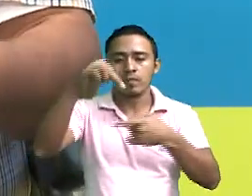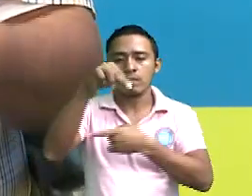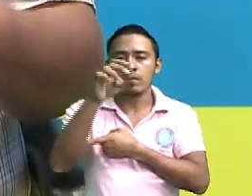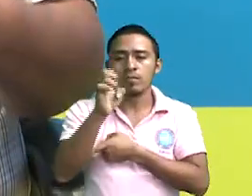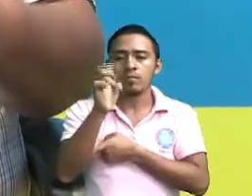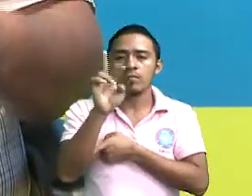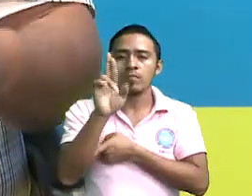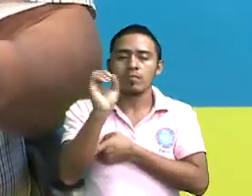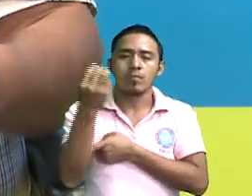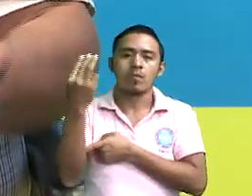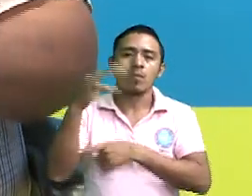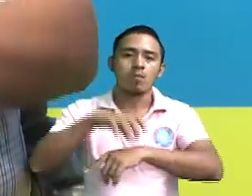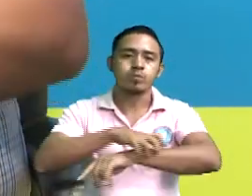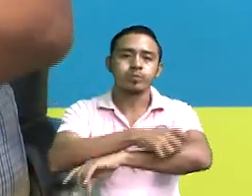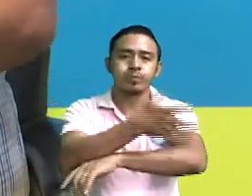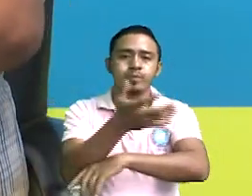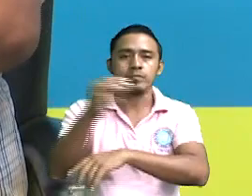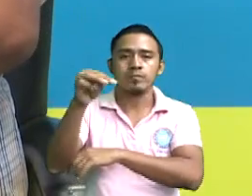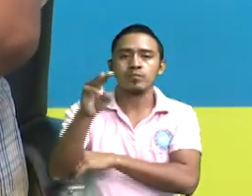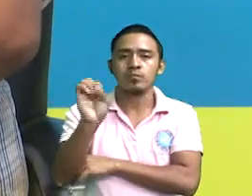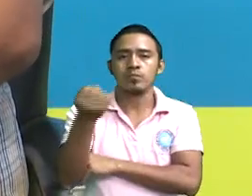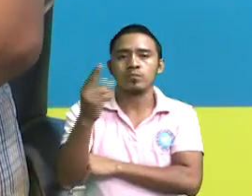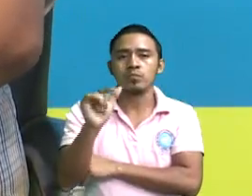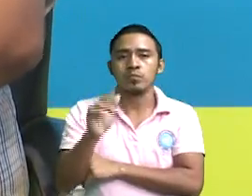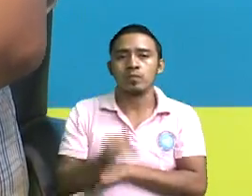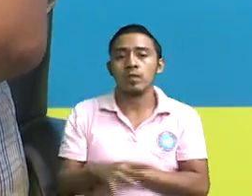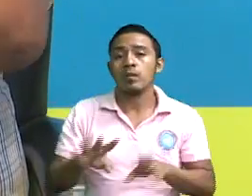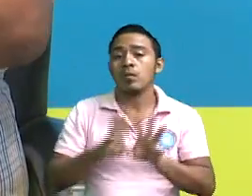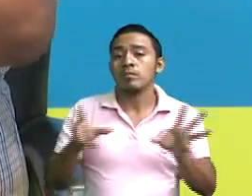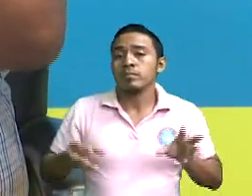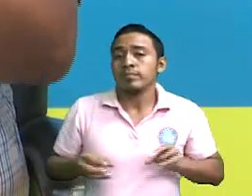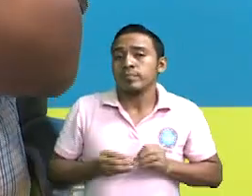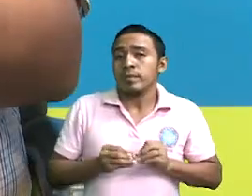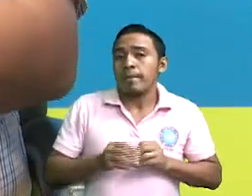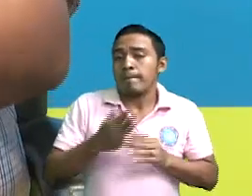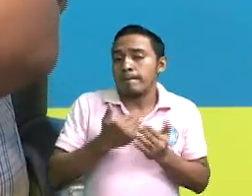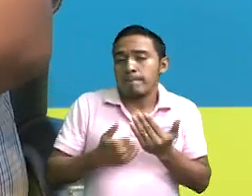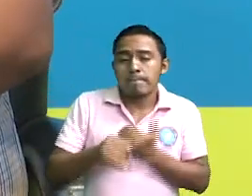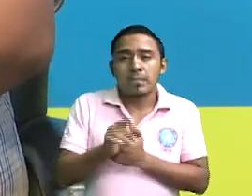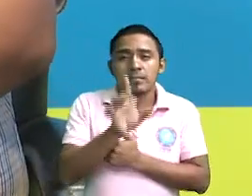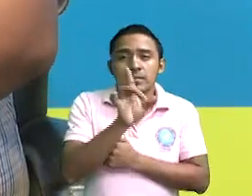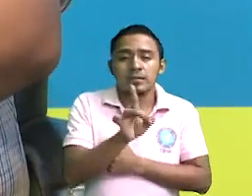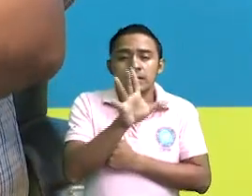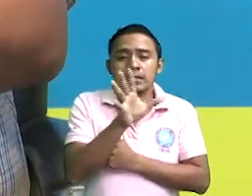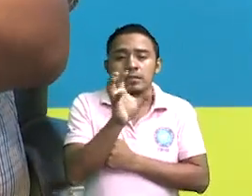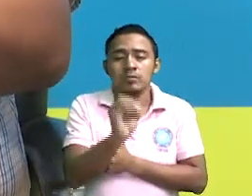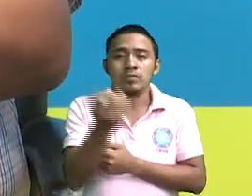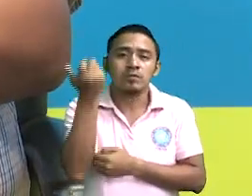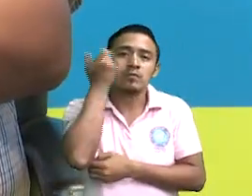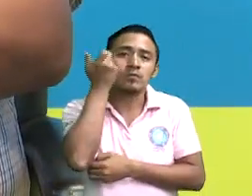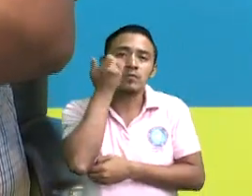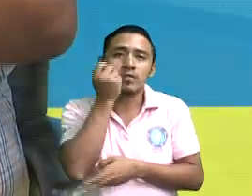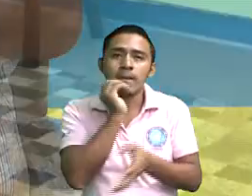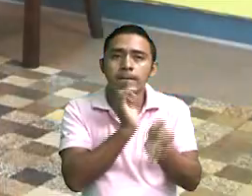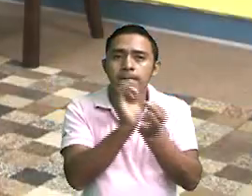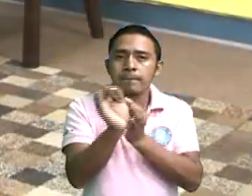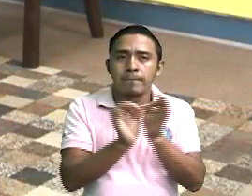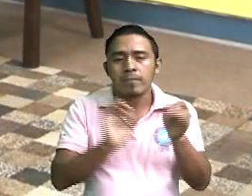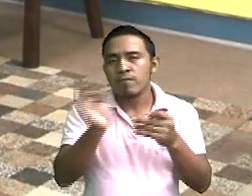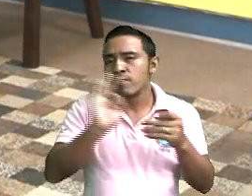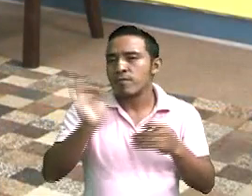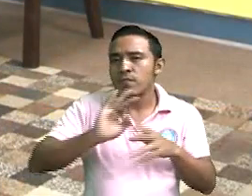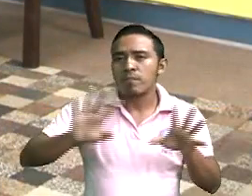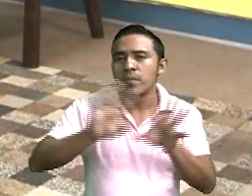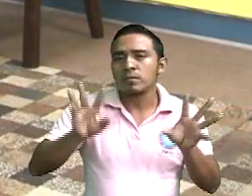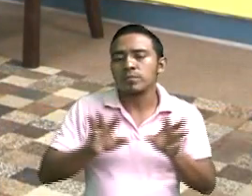que se asocian pues a un conjunto de más de 150 enfermedades, doctor. Si nos define a rangos